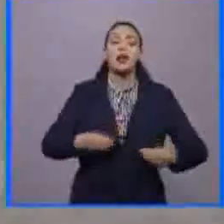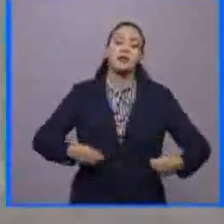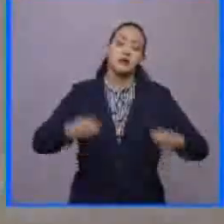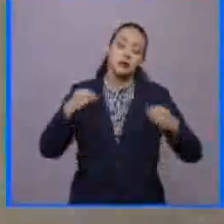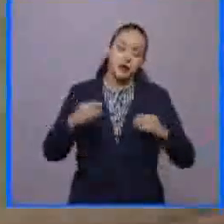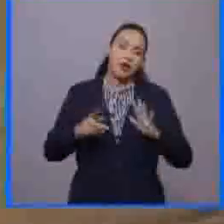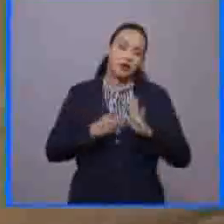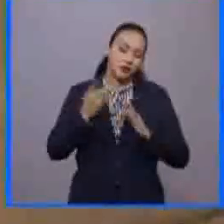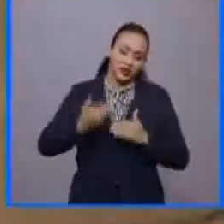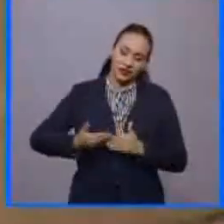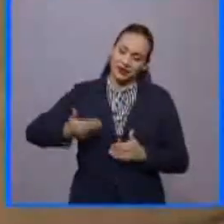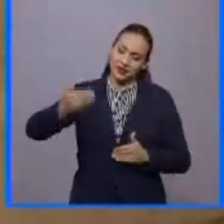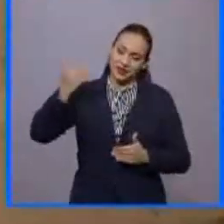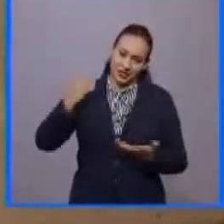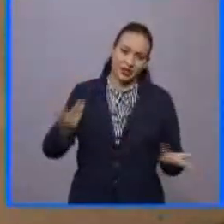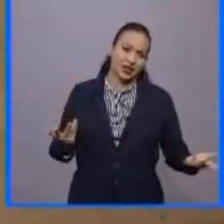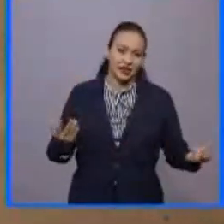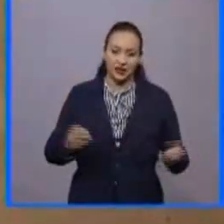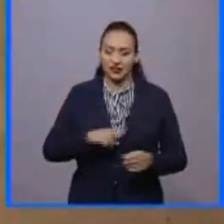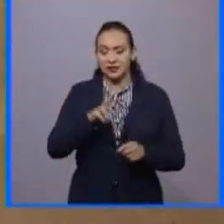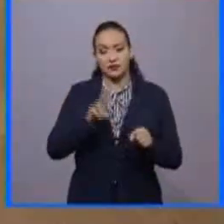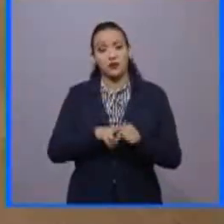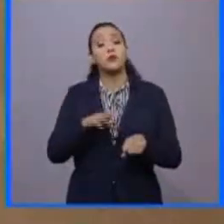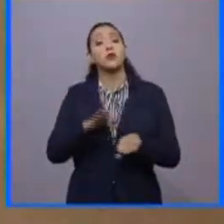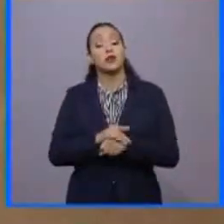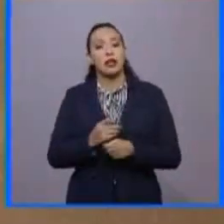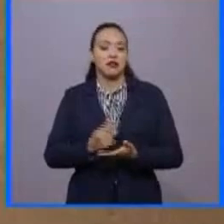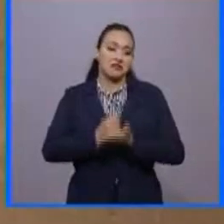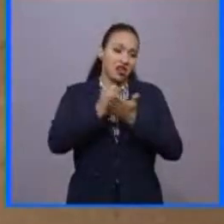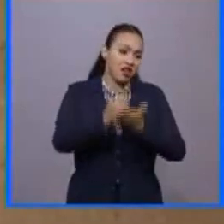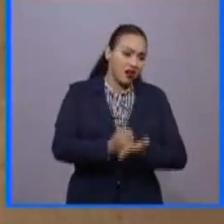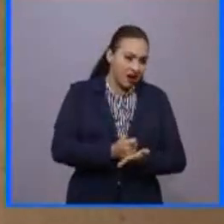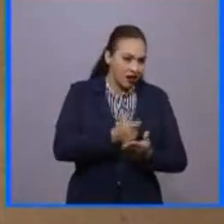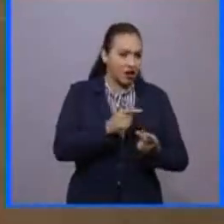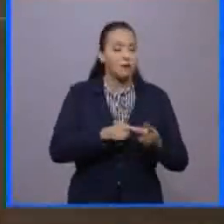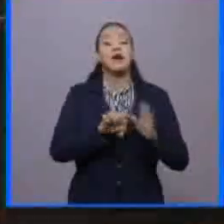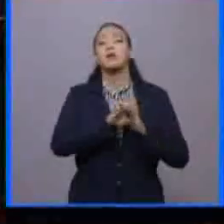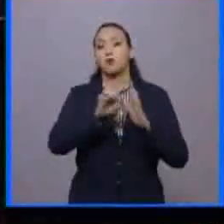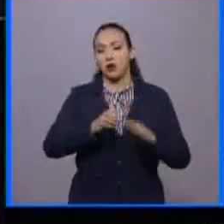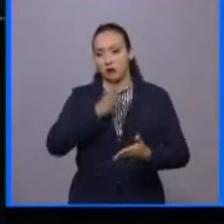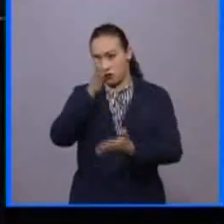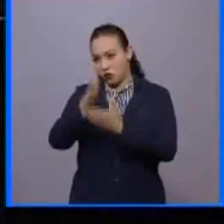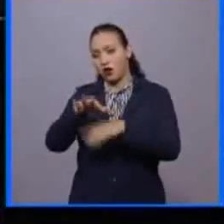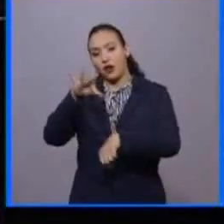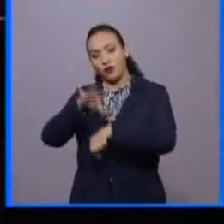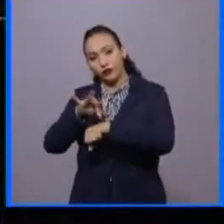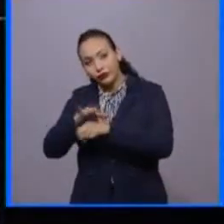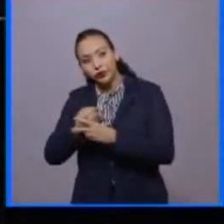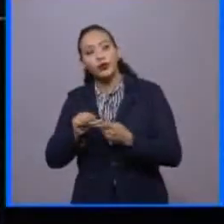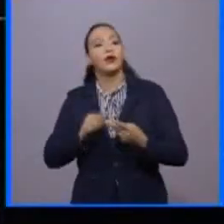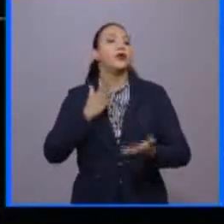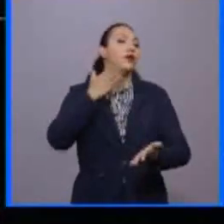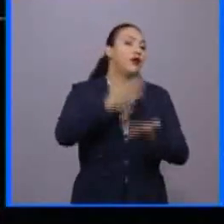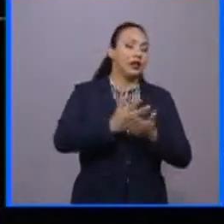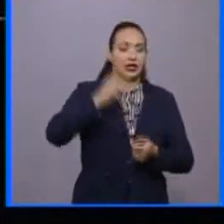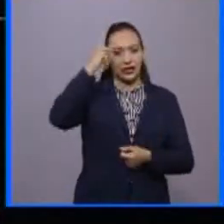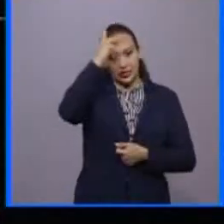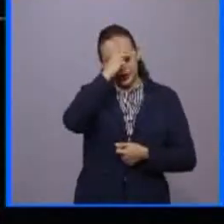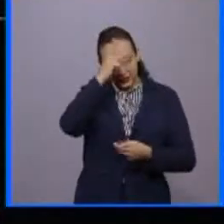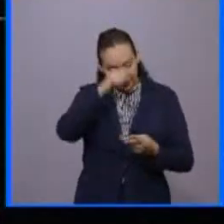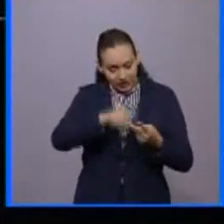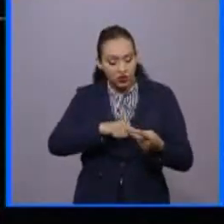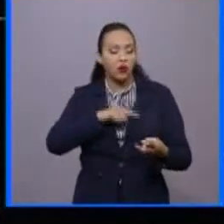de la violación de sus derechos humanos, de rehabilitación, que implica atención médica y psicológica, de